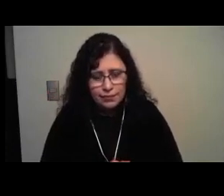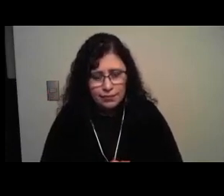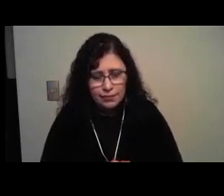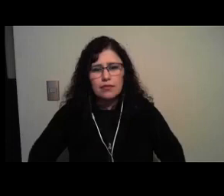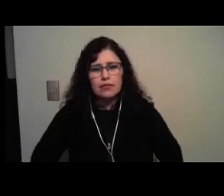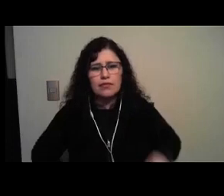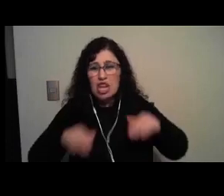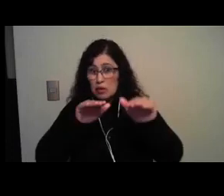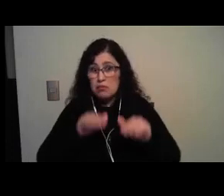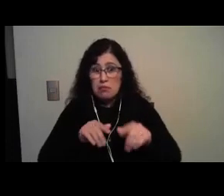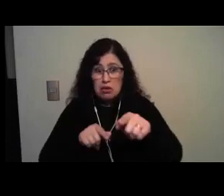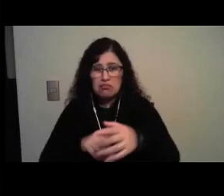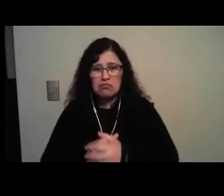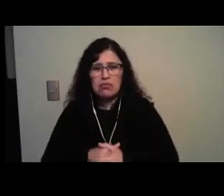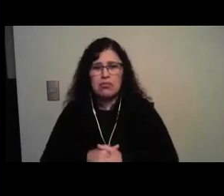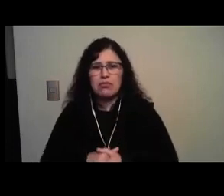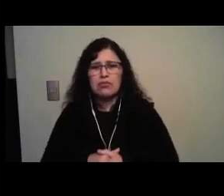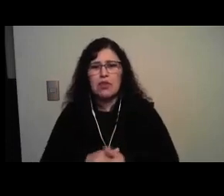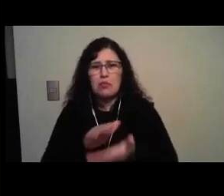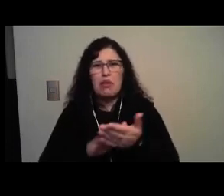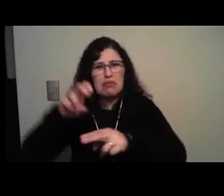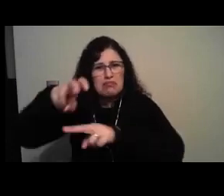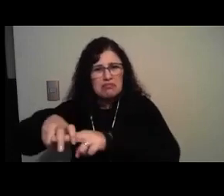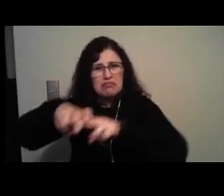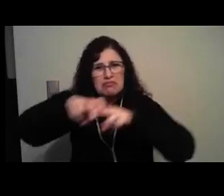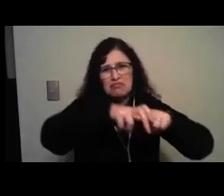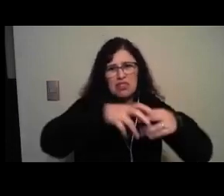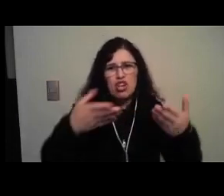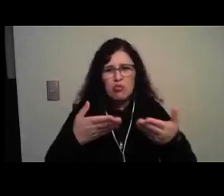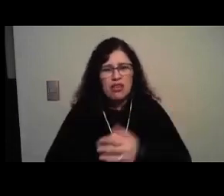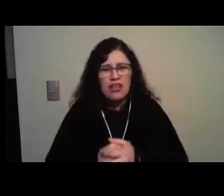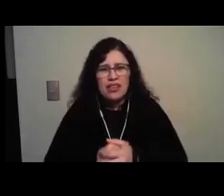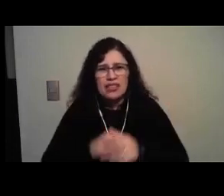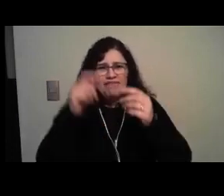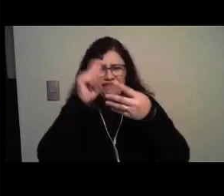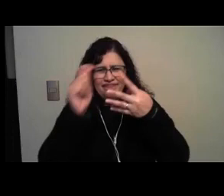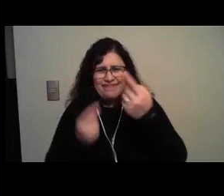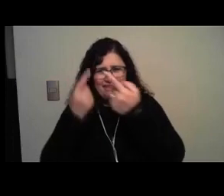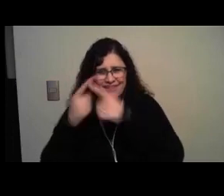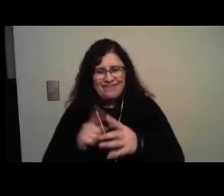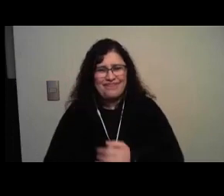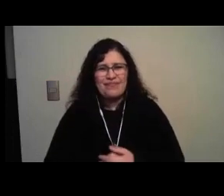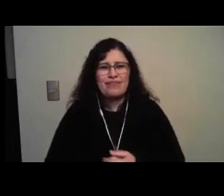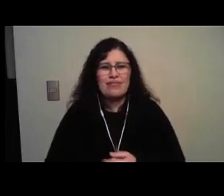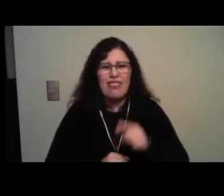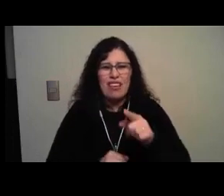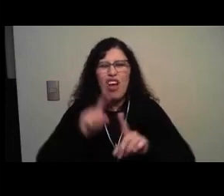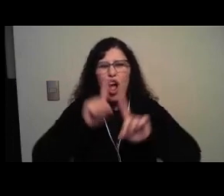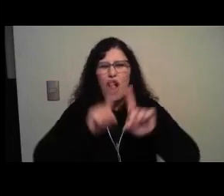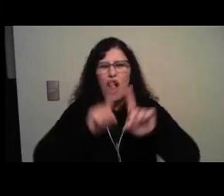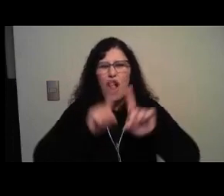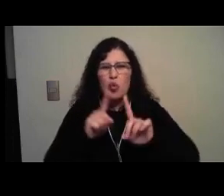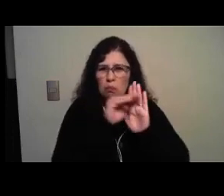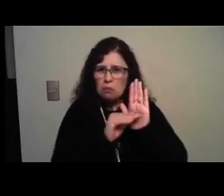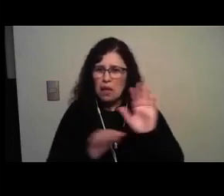Lo mismo cómo se ocupa esto para transferir pacientes sentados, hay diferentes tipos, ya generalmente cuando salen los tecles vienen con algún pequeño manual que les dice